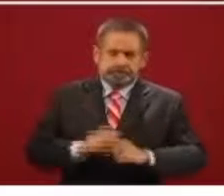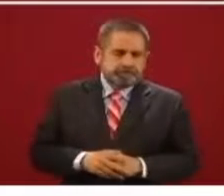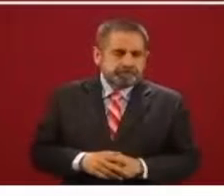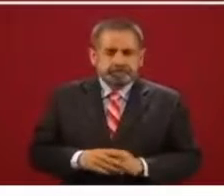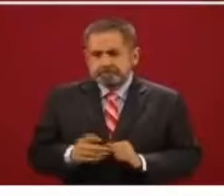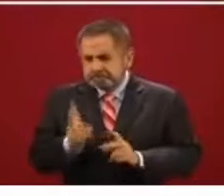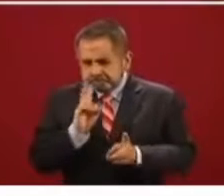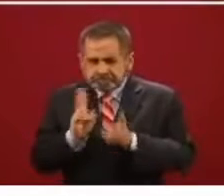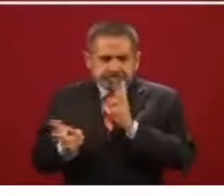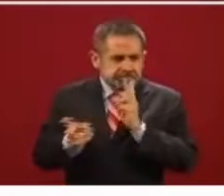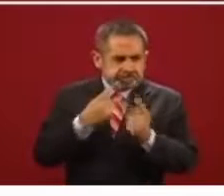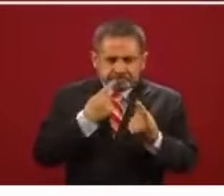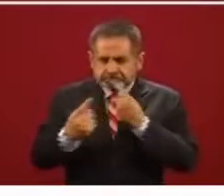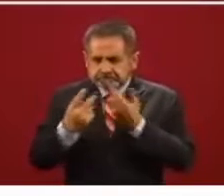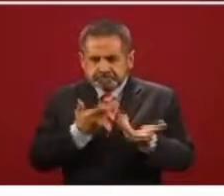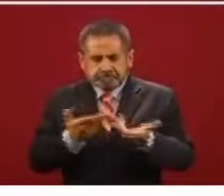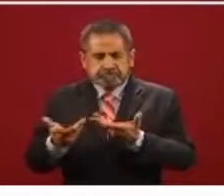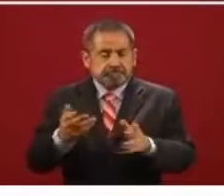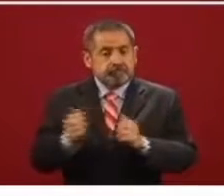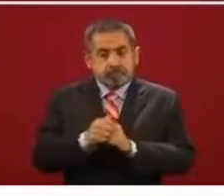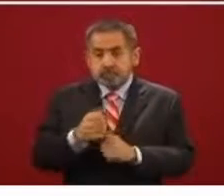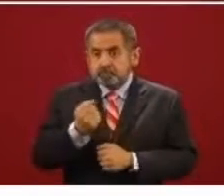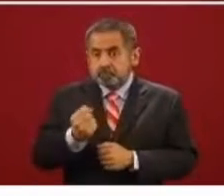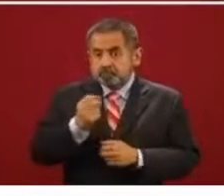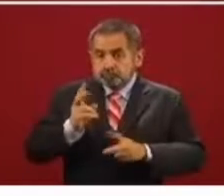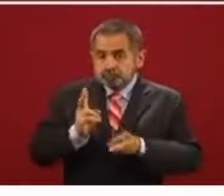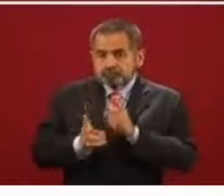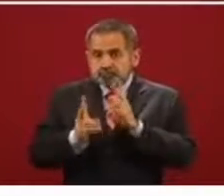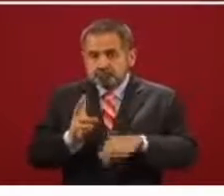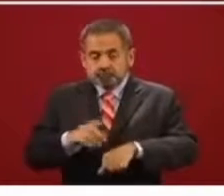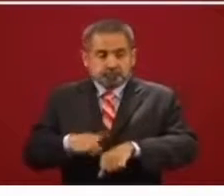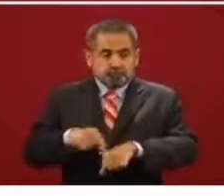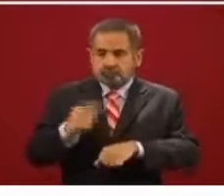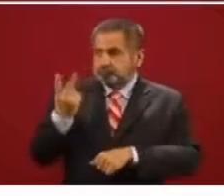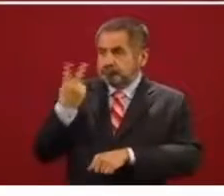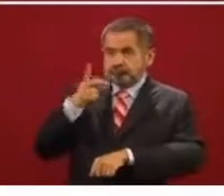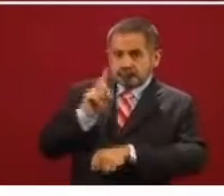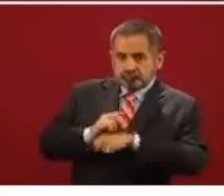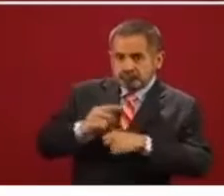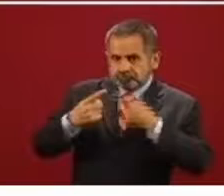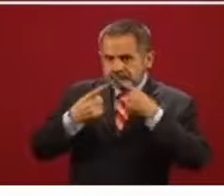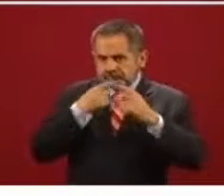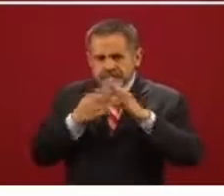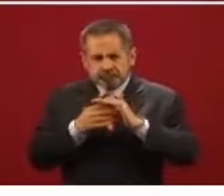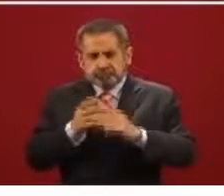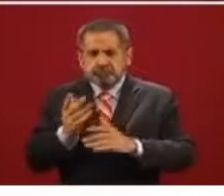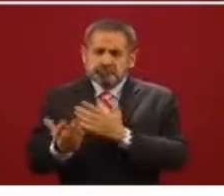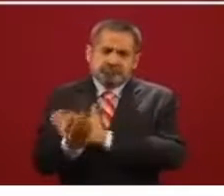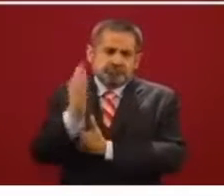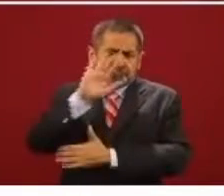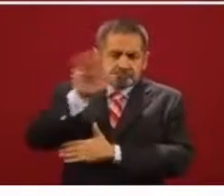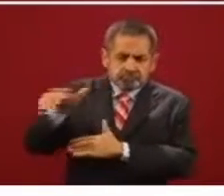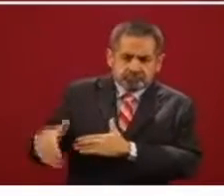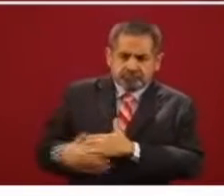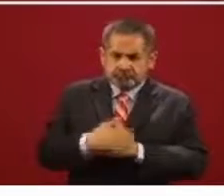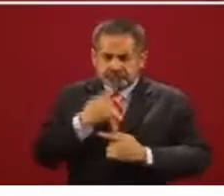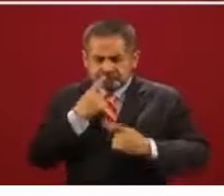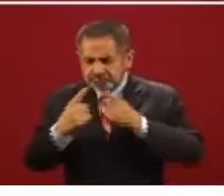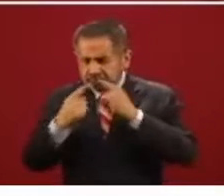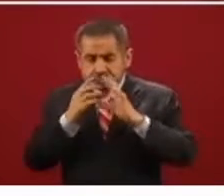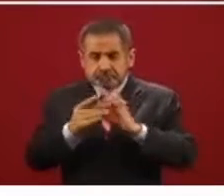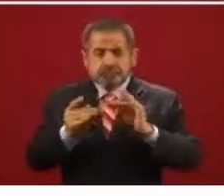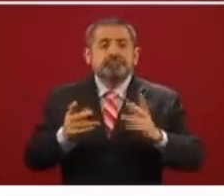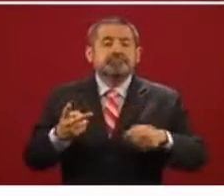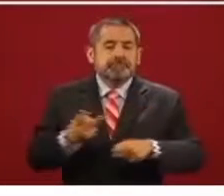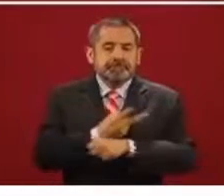habido, muy intensas, diría yo, los últimos dos días, largos días y noches, lo que se